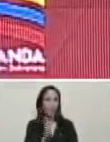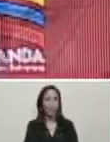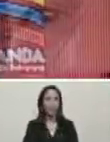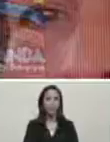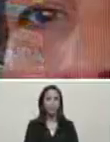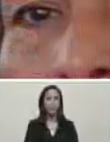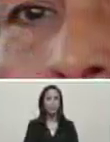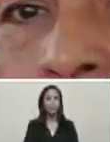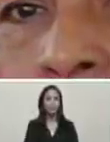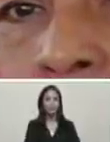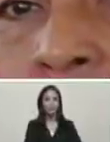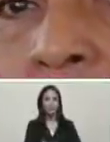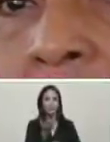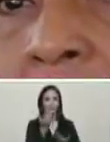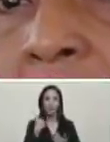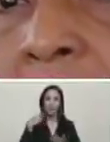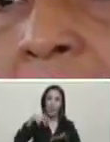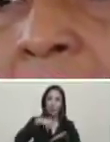Cristina